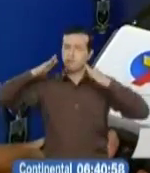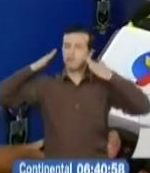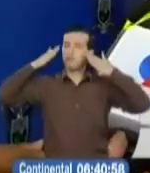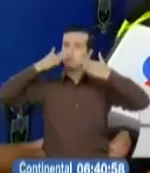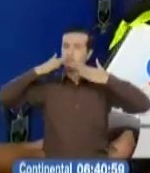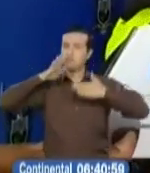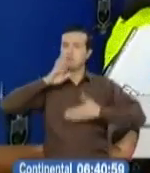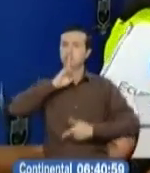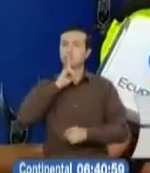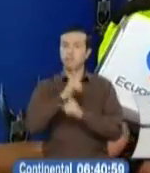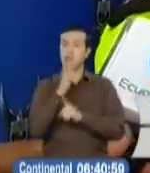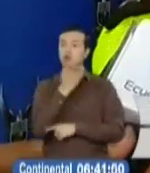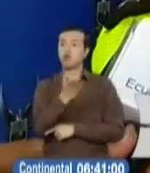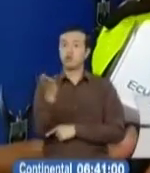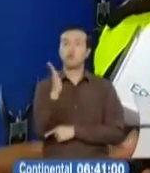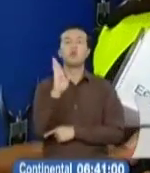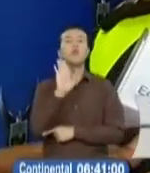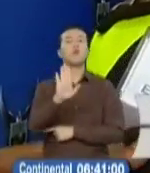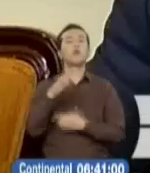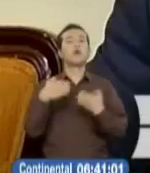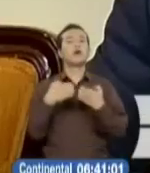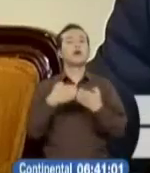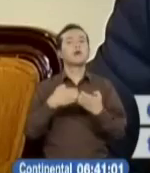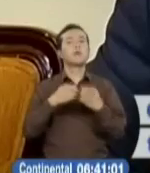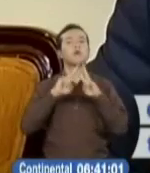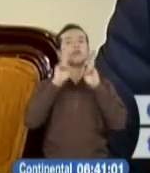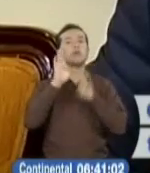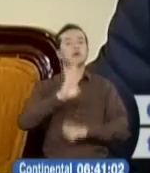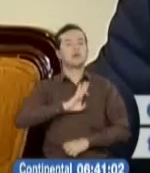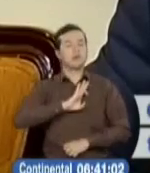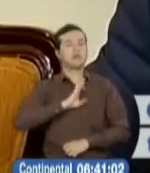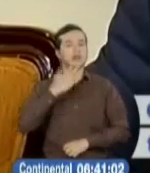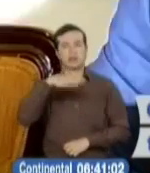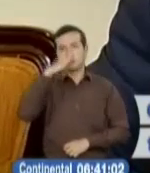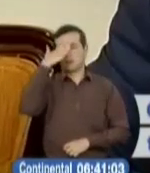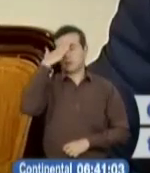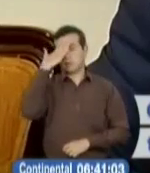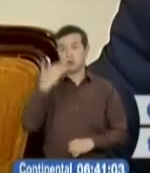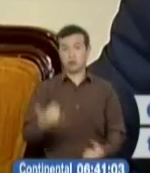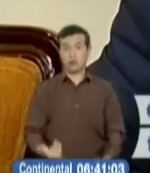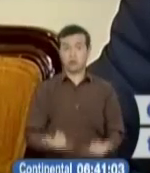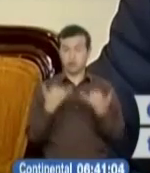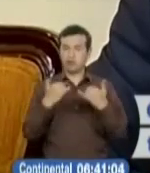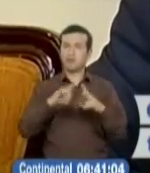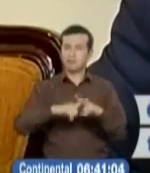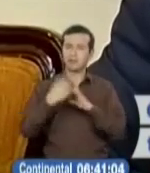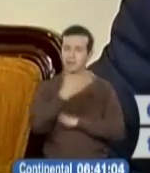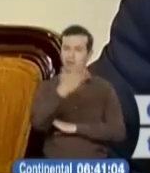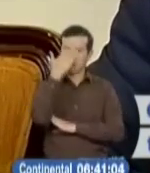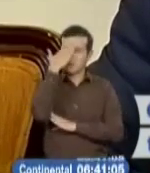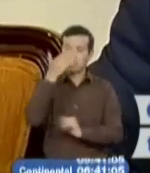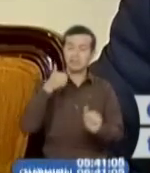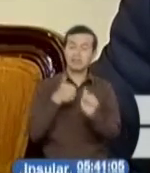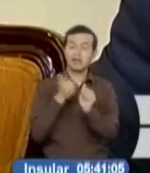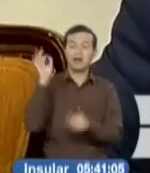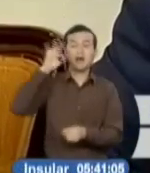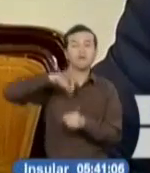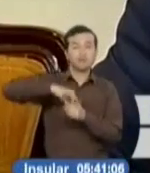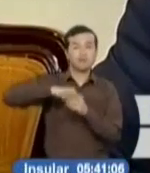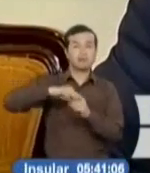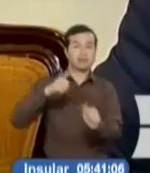su equipo de técnicos en explosivos. Que empezamos épocas de campaña,